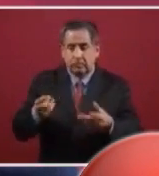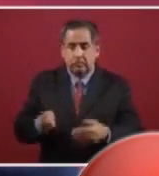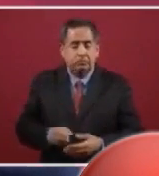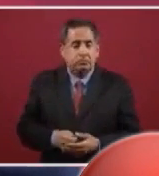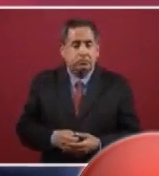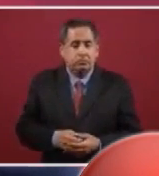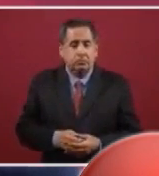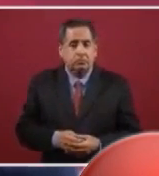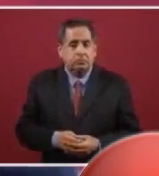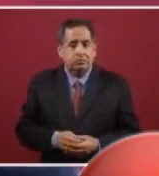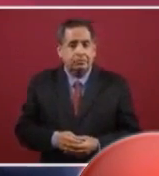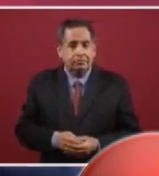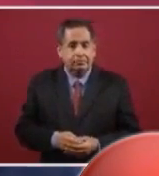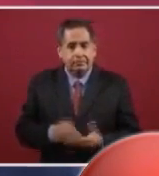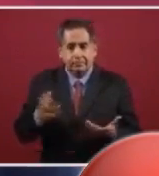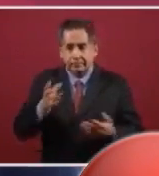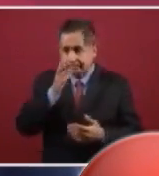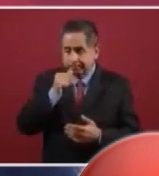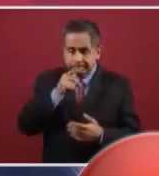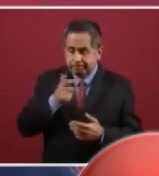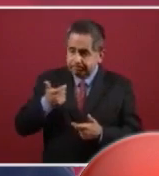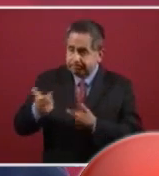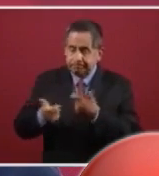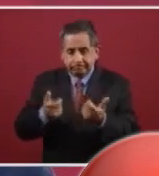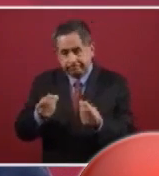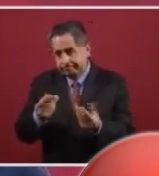que no se pueden